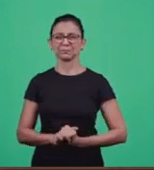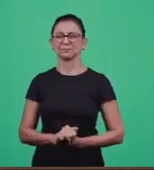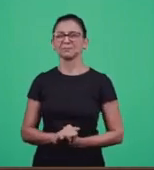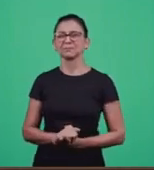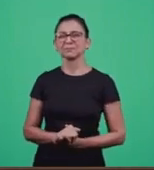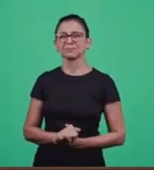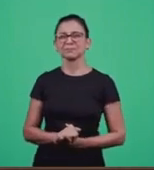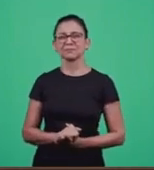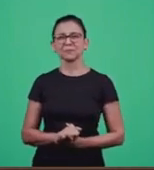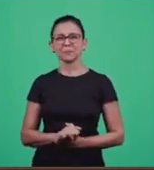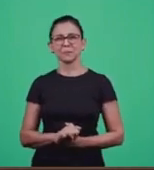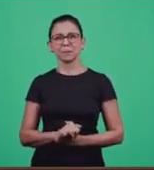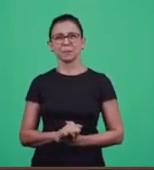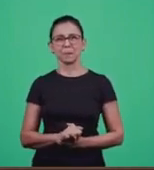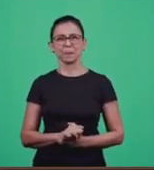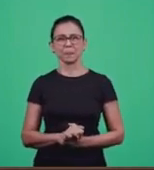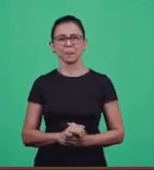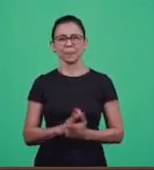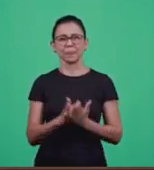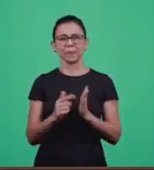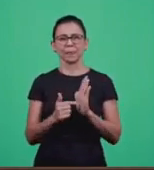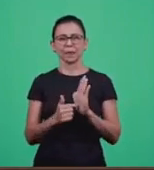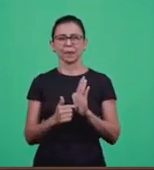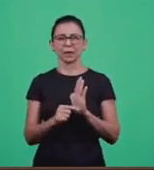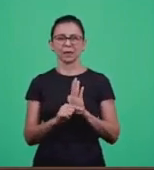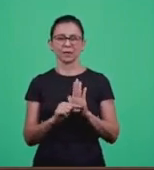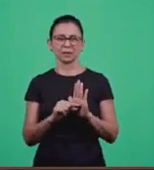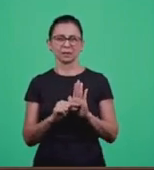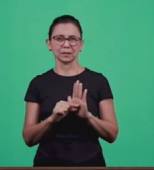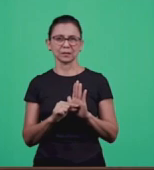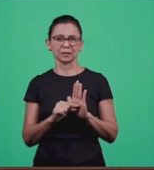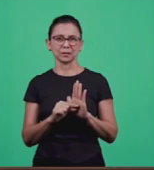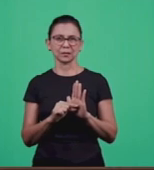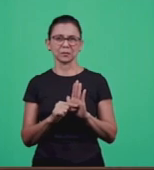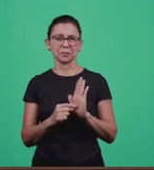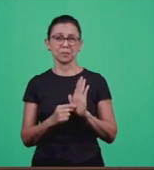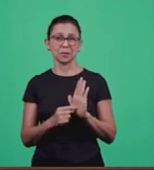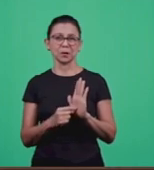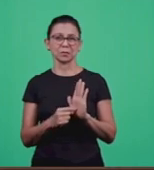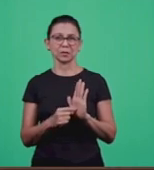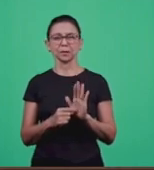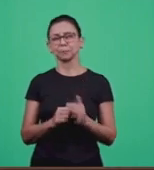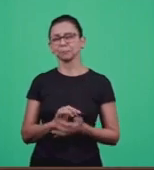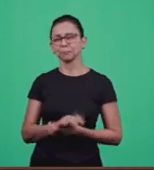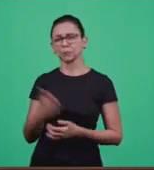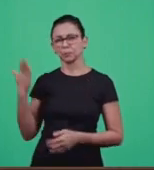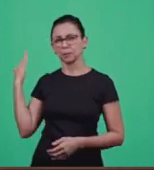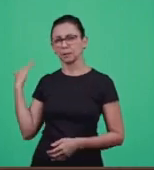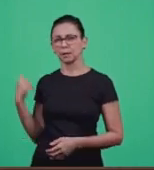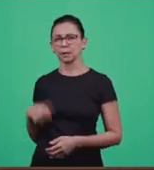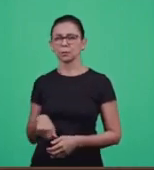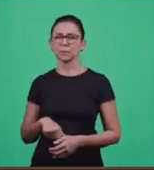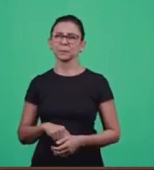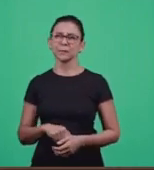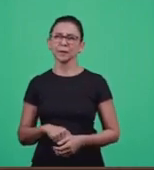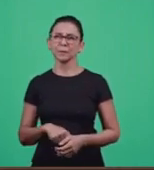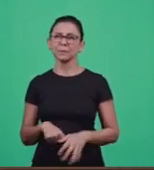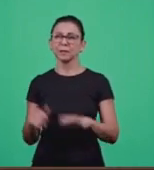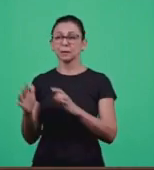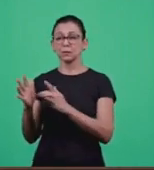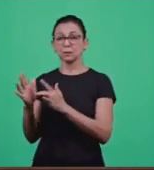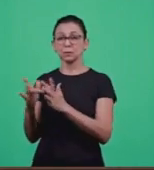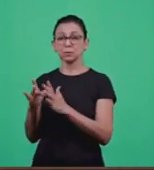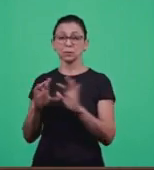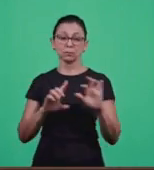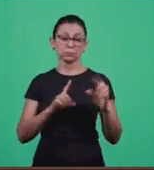mundo. Y cuando nosotros leímos el versículo, el texto base, Jesús estaba